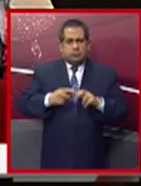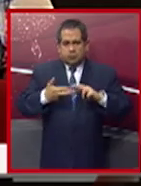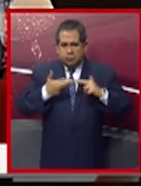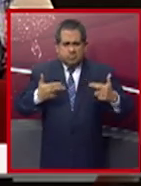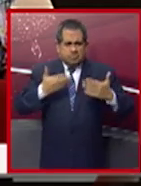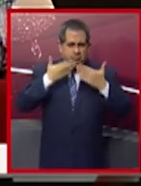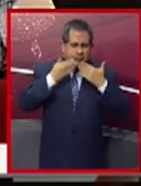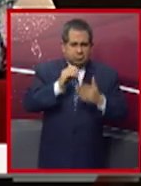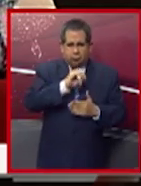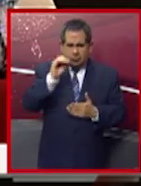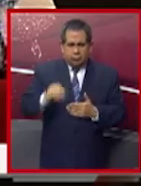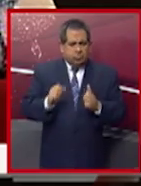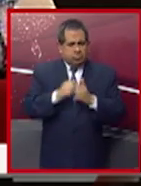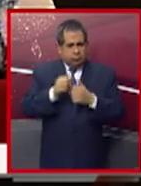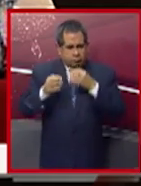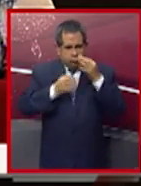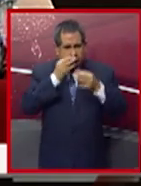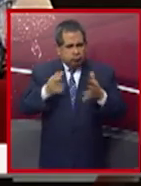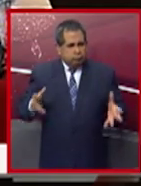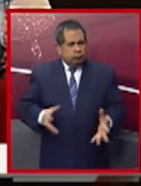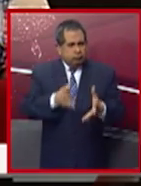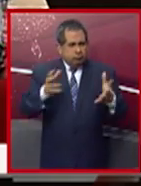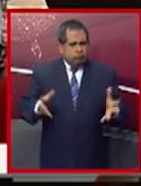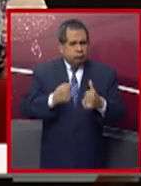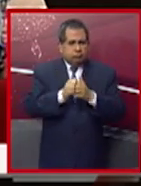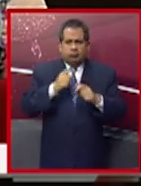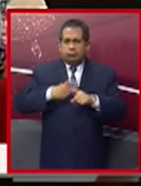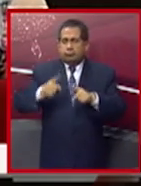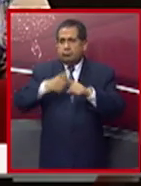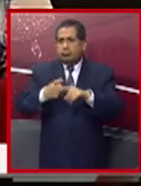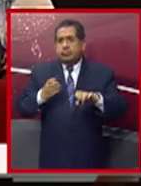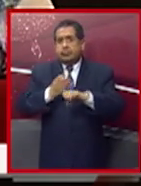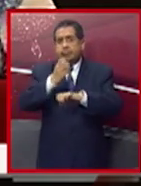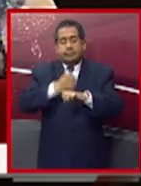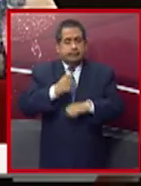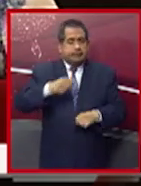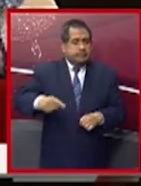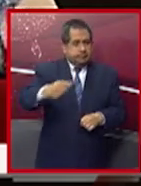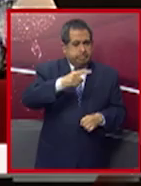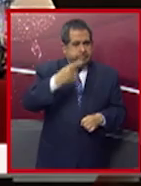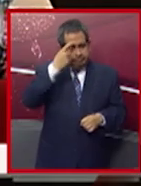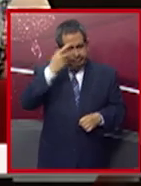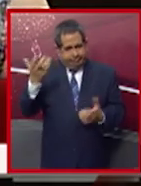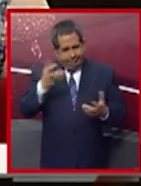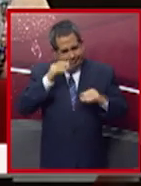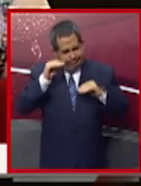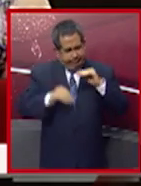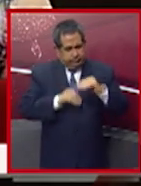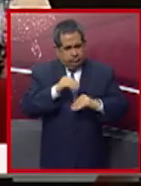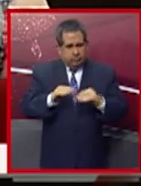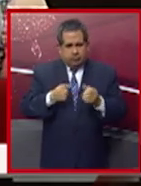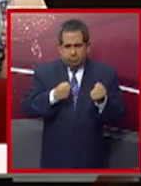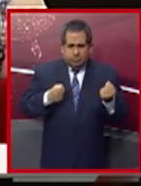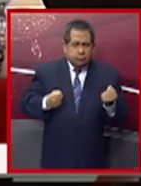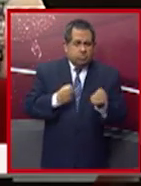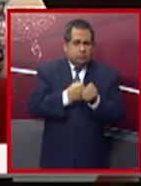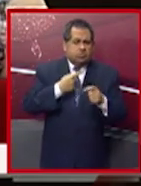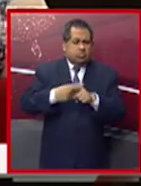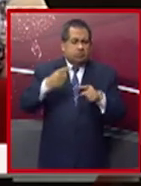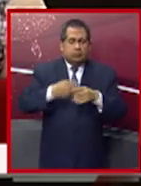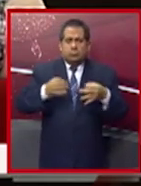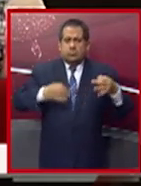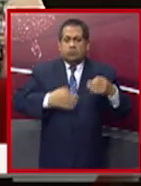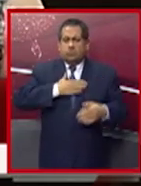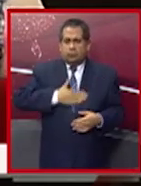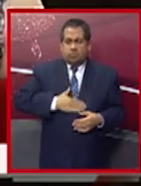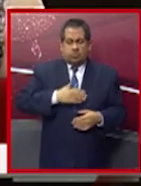cuente con la obligación de promover y coordinar con las entidades federativas la creación y el fortalecimiento de los centros de